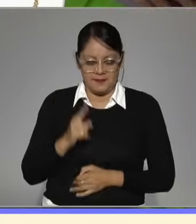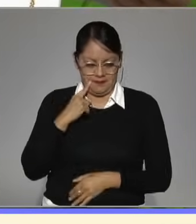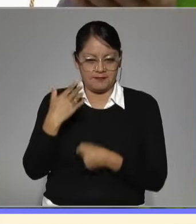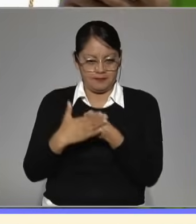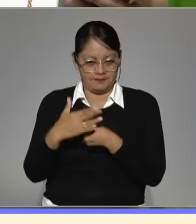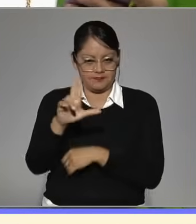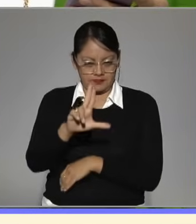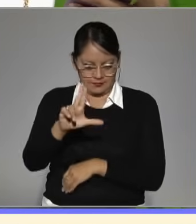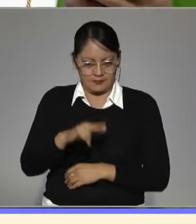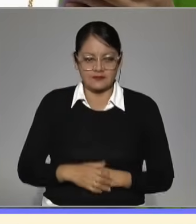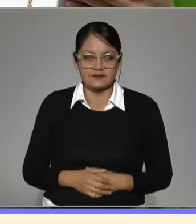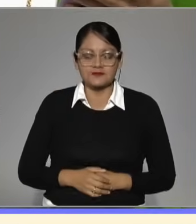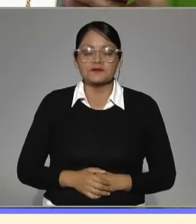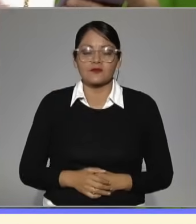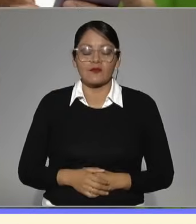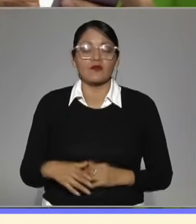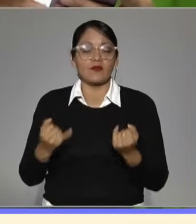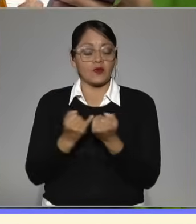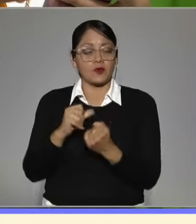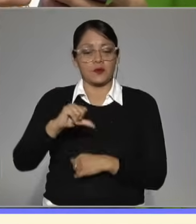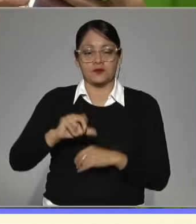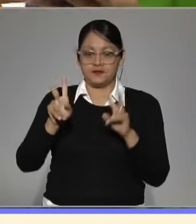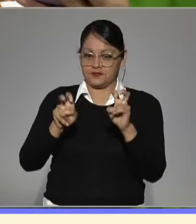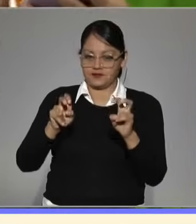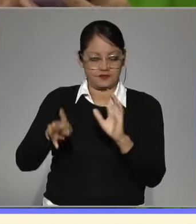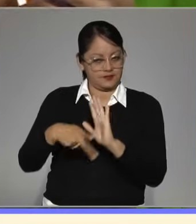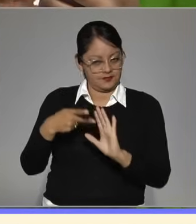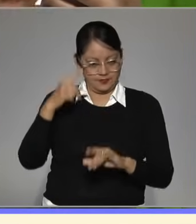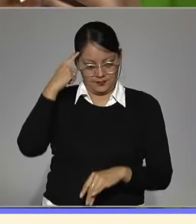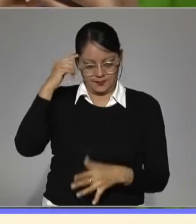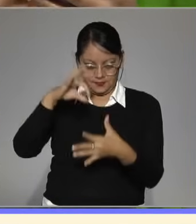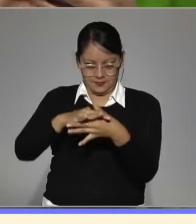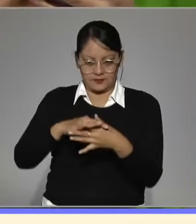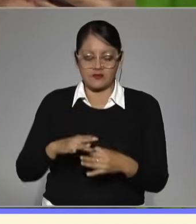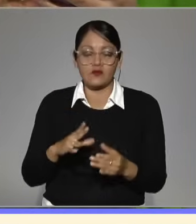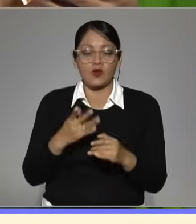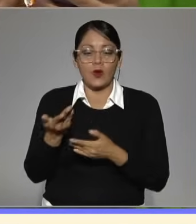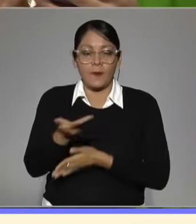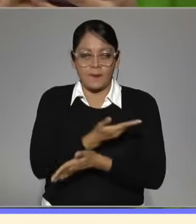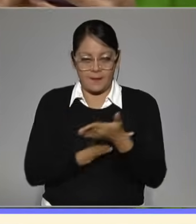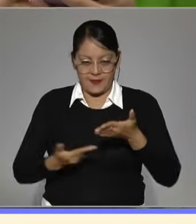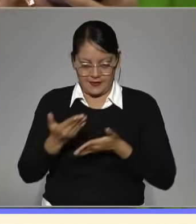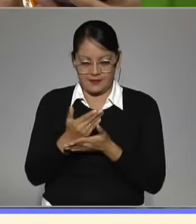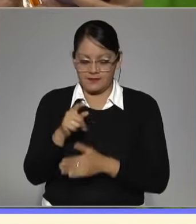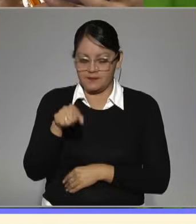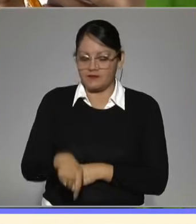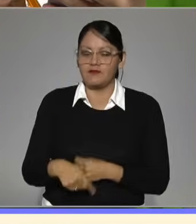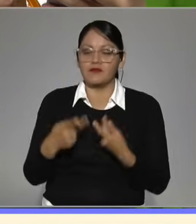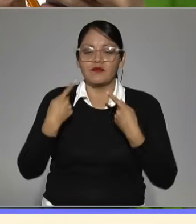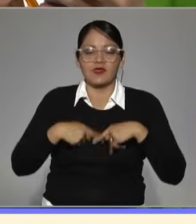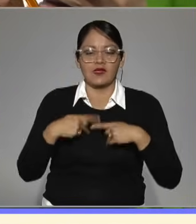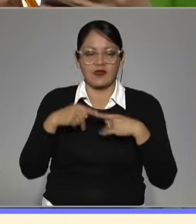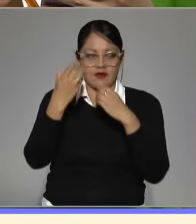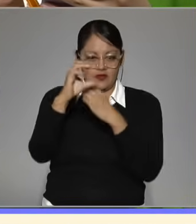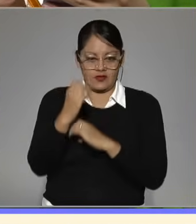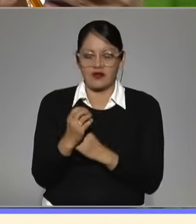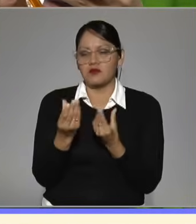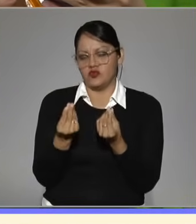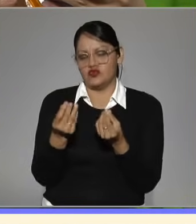ahorita, retomando el tema del día de hoy, les vamos a compartir lo que nos están escribiendo. Muchas